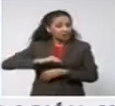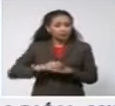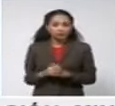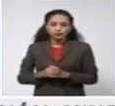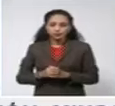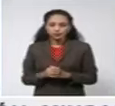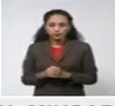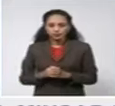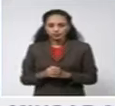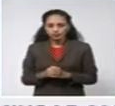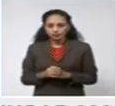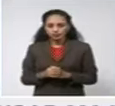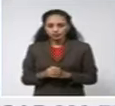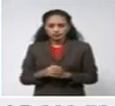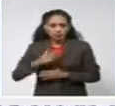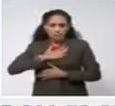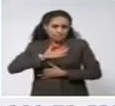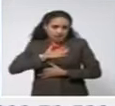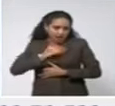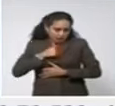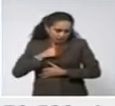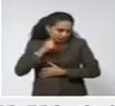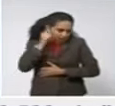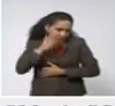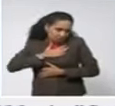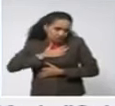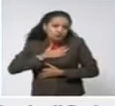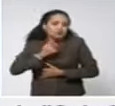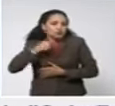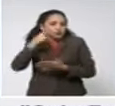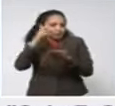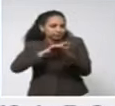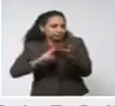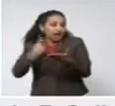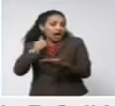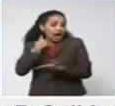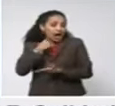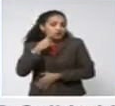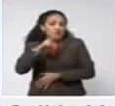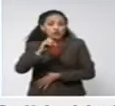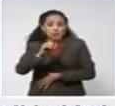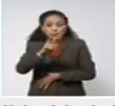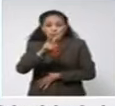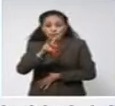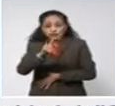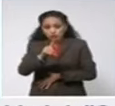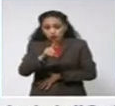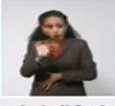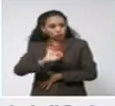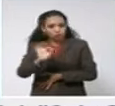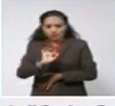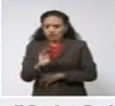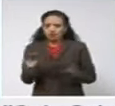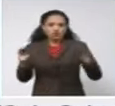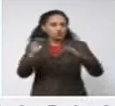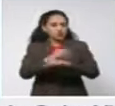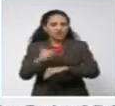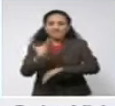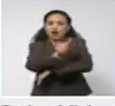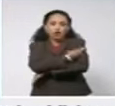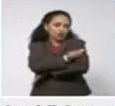que no es mía, es la que yo he leído, de que hasta el año 2021 no la tendremos en